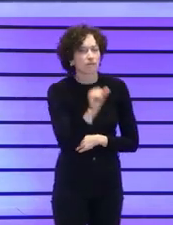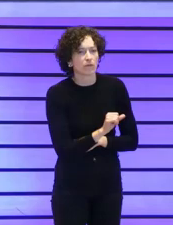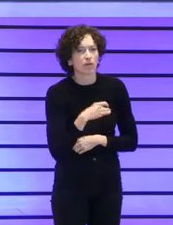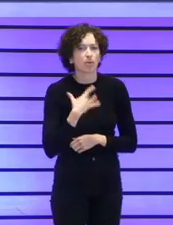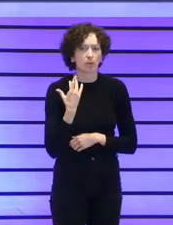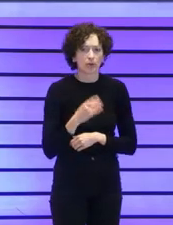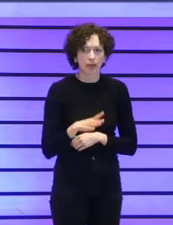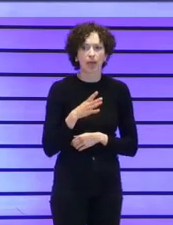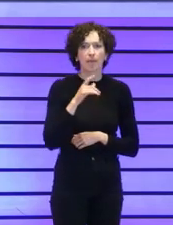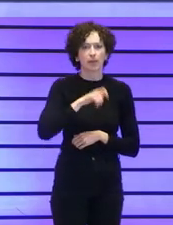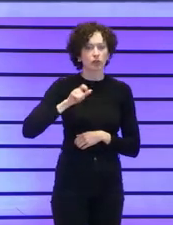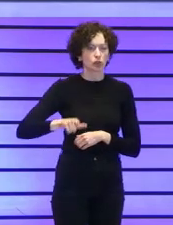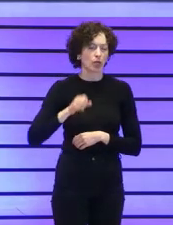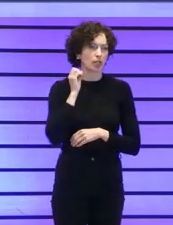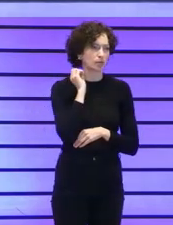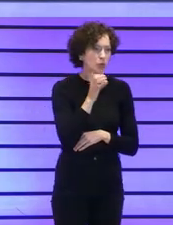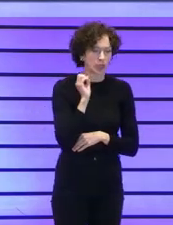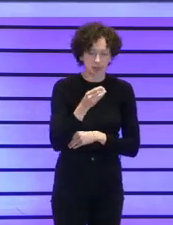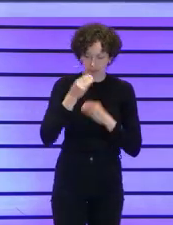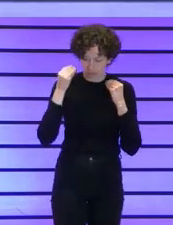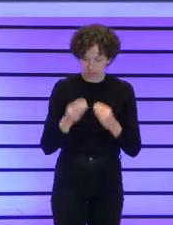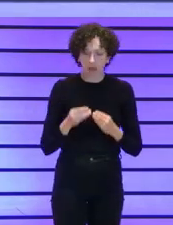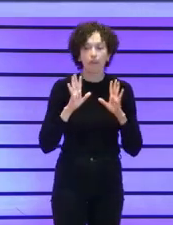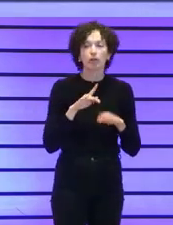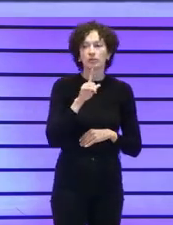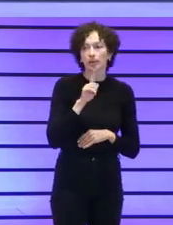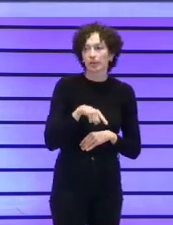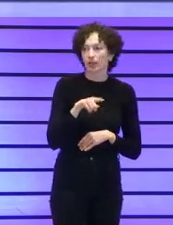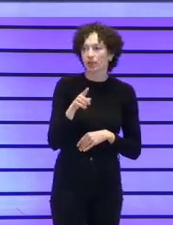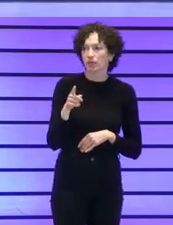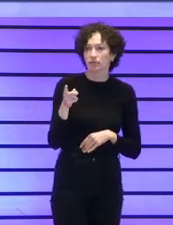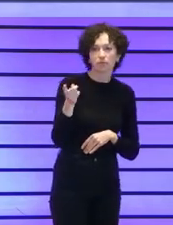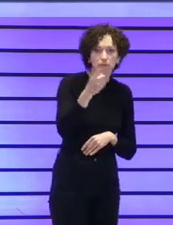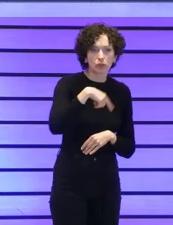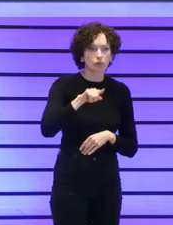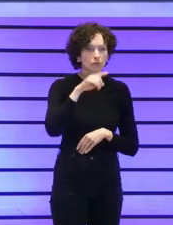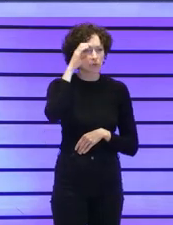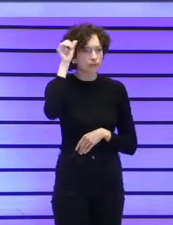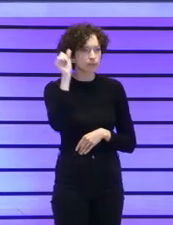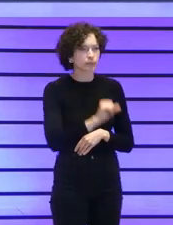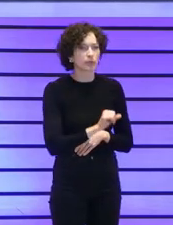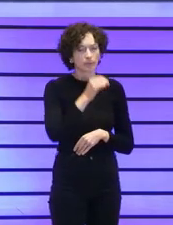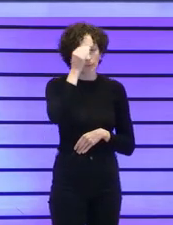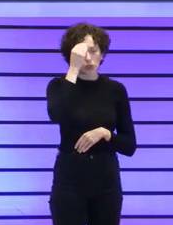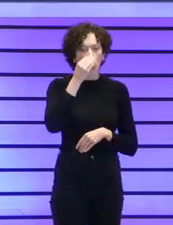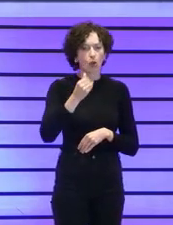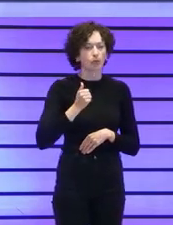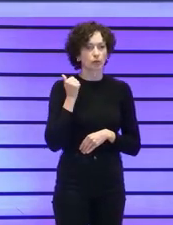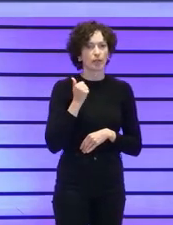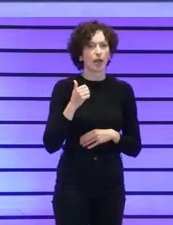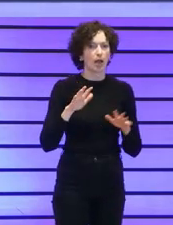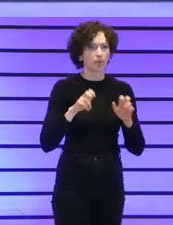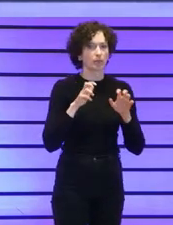los magníficos ponentes por descontado, pero también escucharos a vosotros, ¿no? Es una oportunidad de